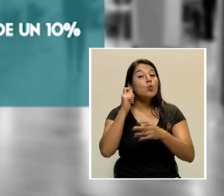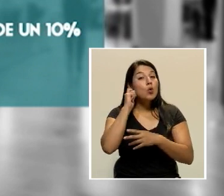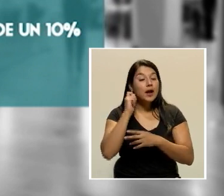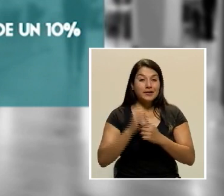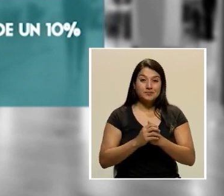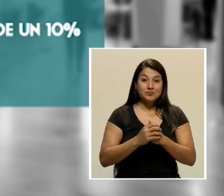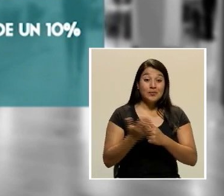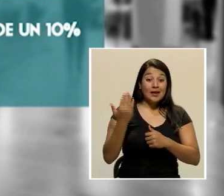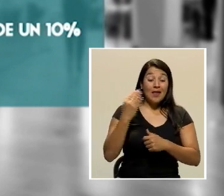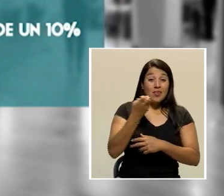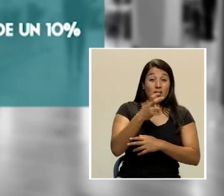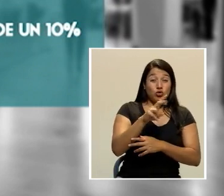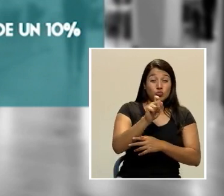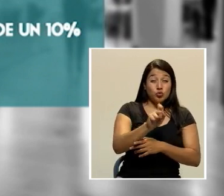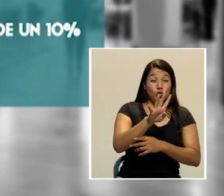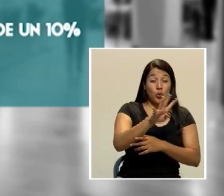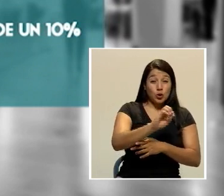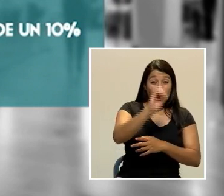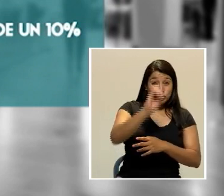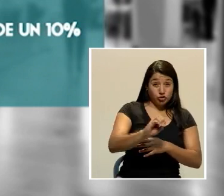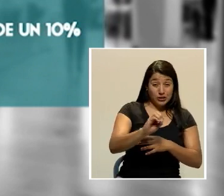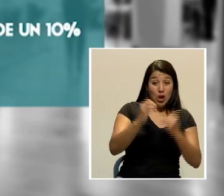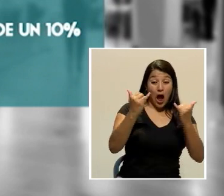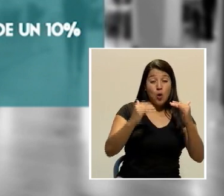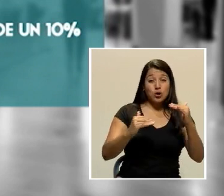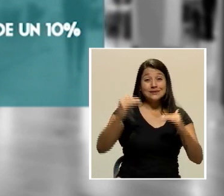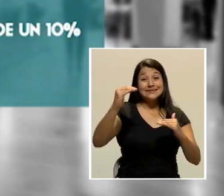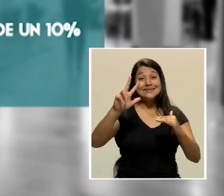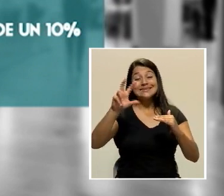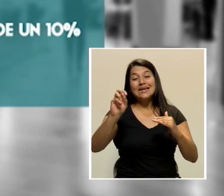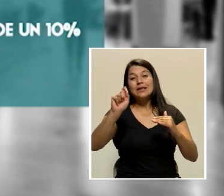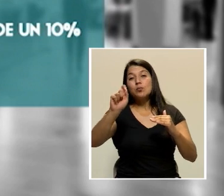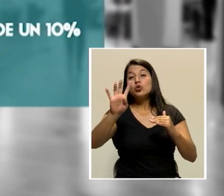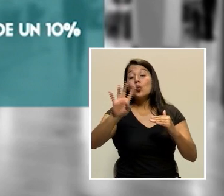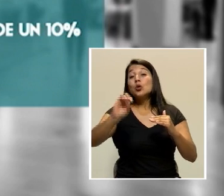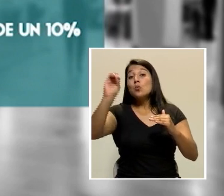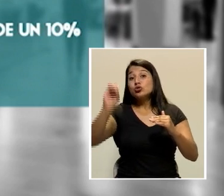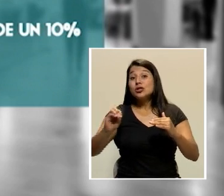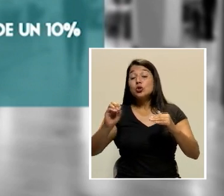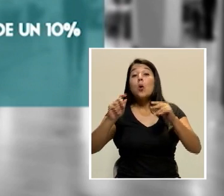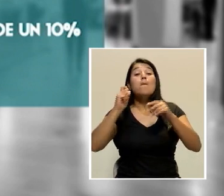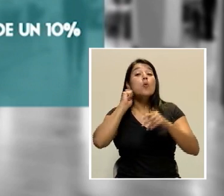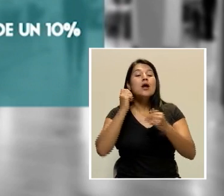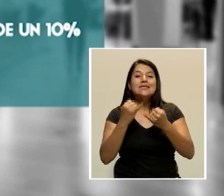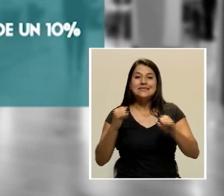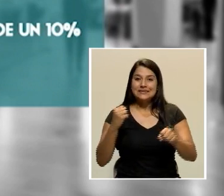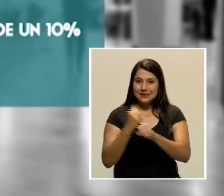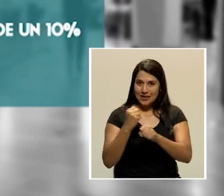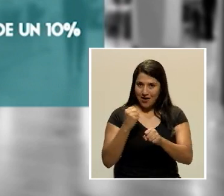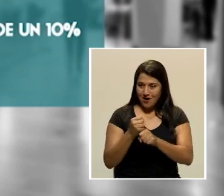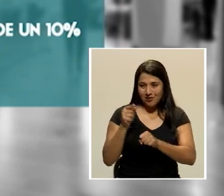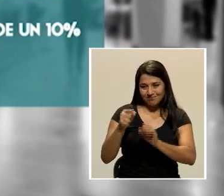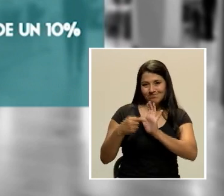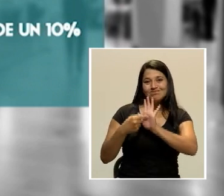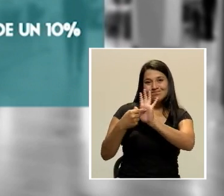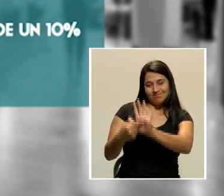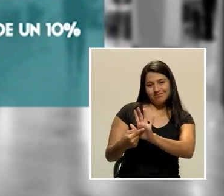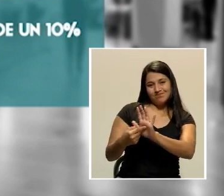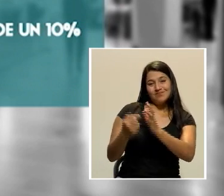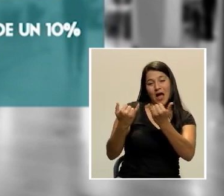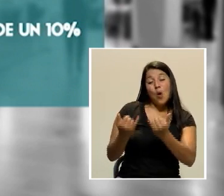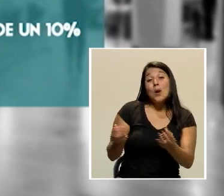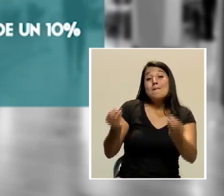de 12,4% el año anterior a 30,4%, lo que denota que en el caso de las mujeres se presenta un